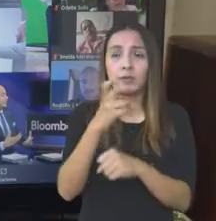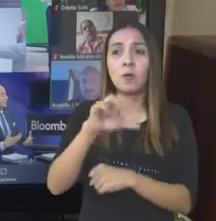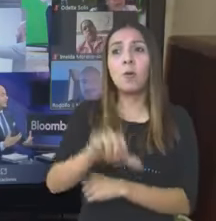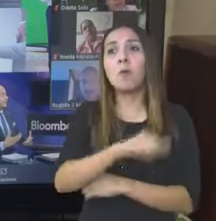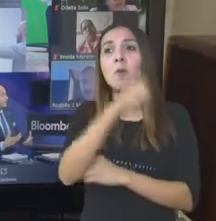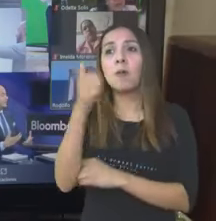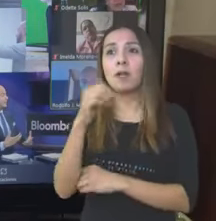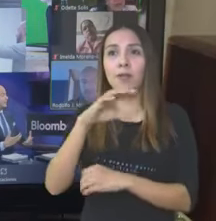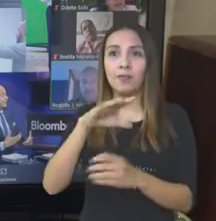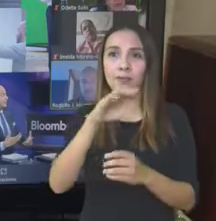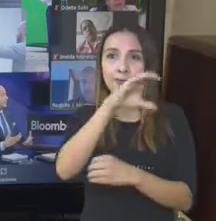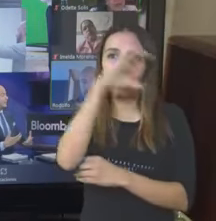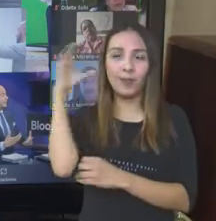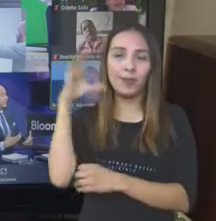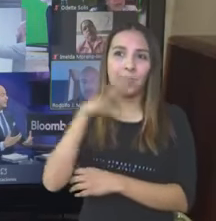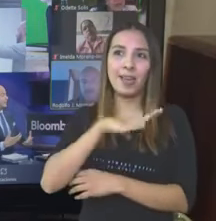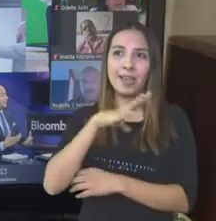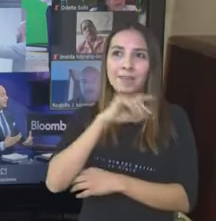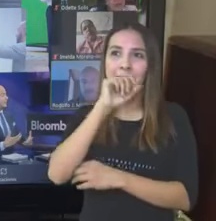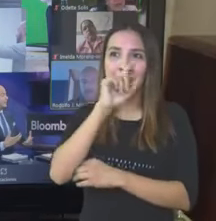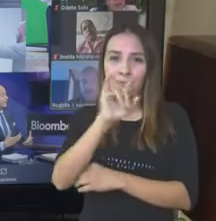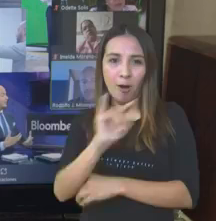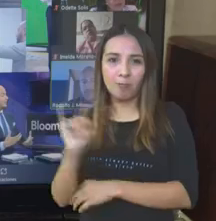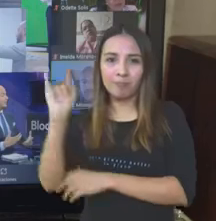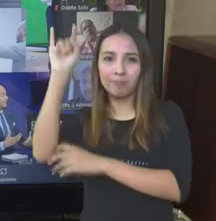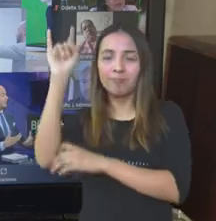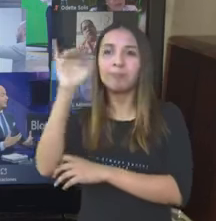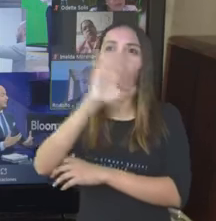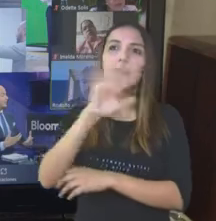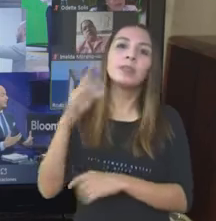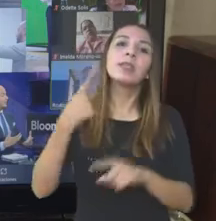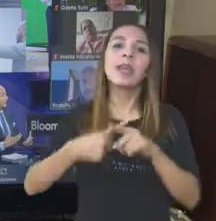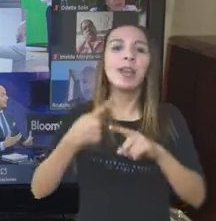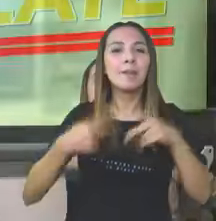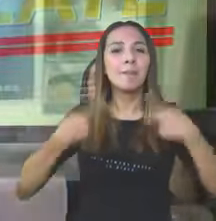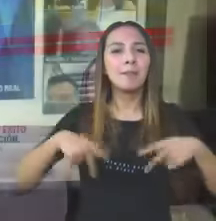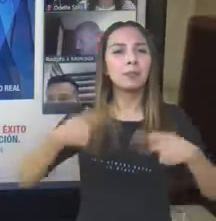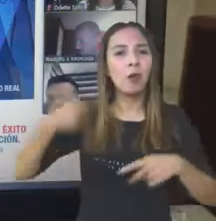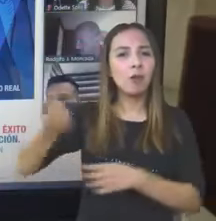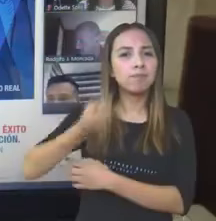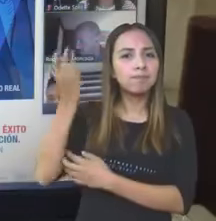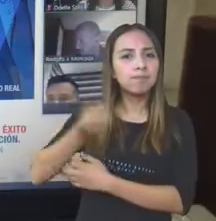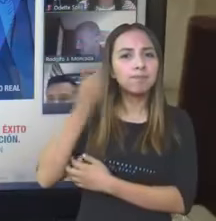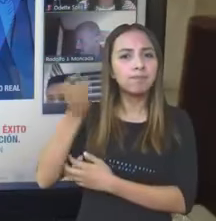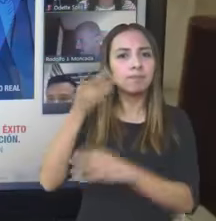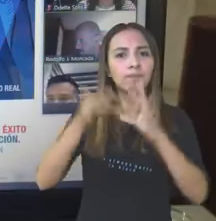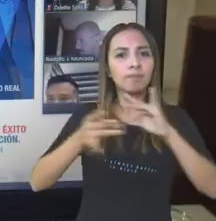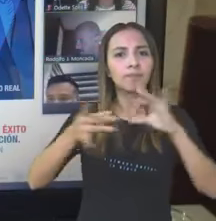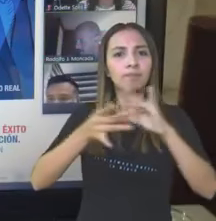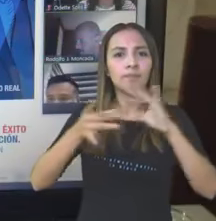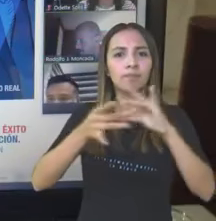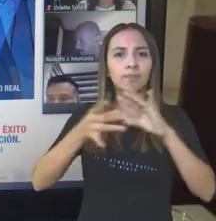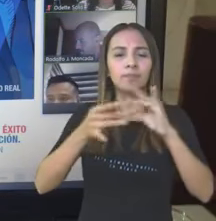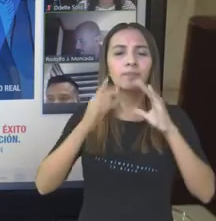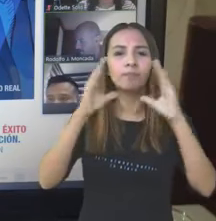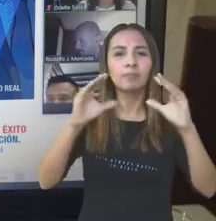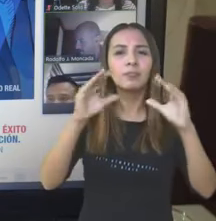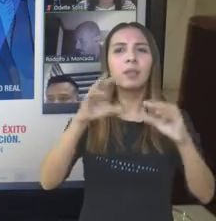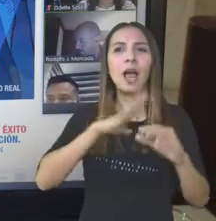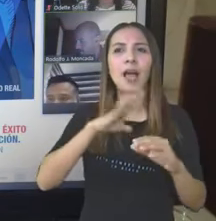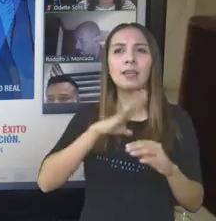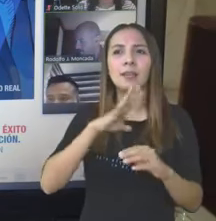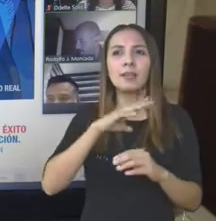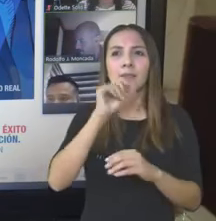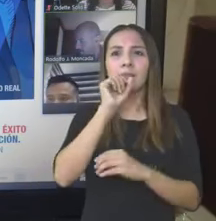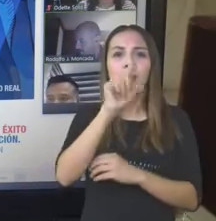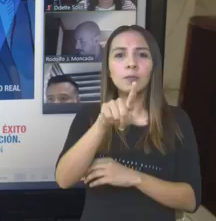estamos, seguimos estando en la parte superior, y la persona que está realizando esta exposición o este curso está ahí con varios de los